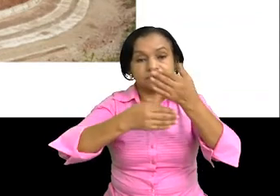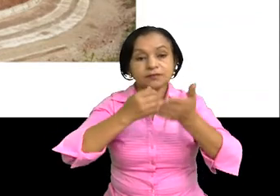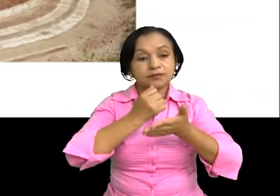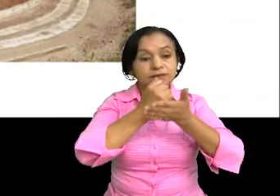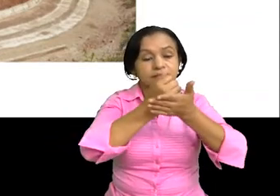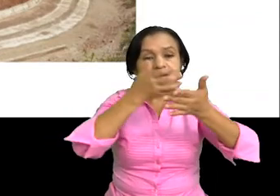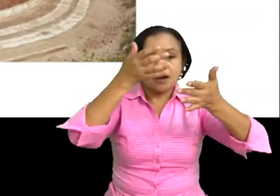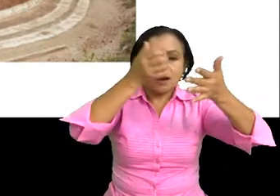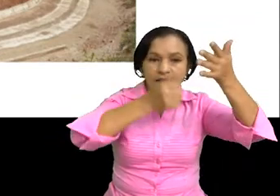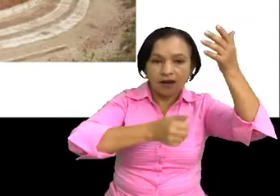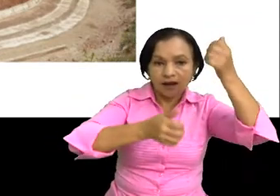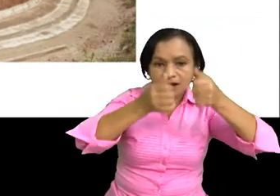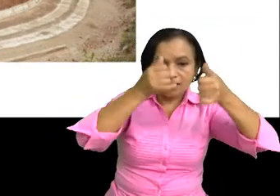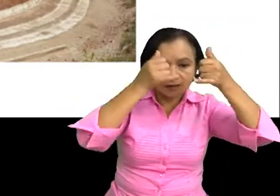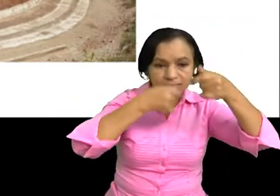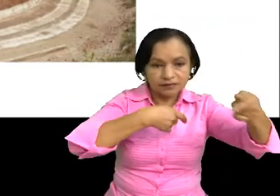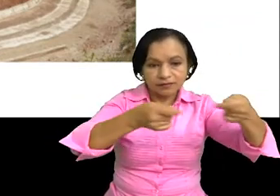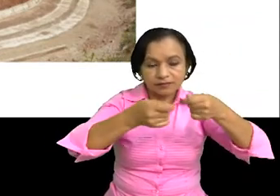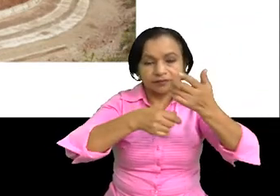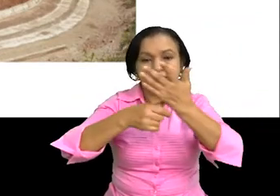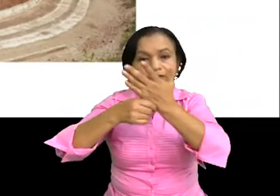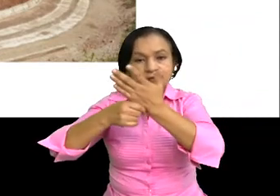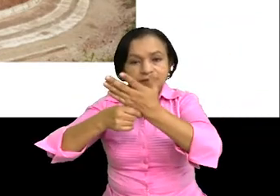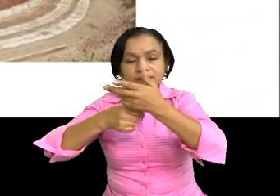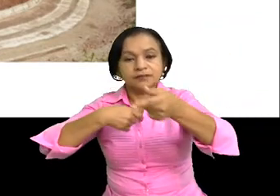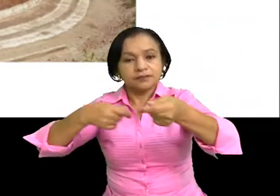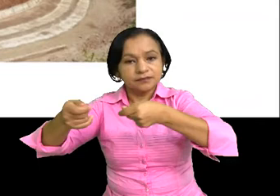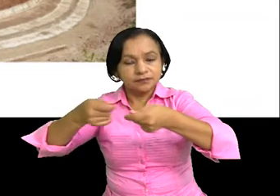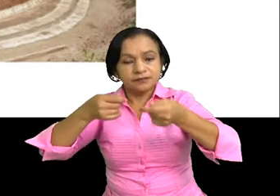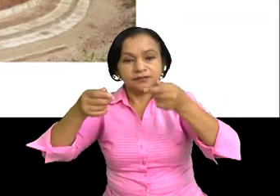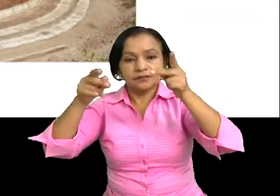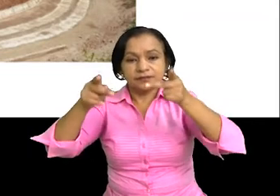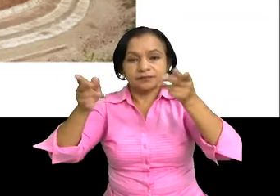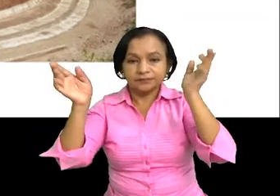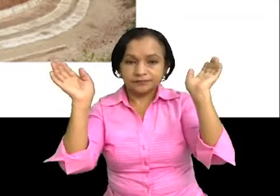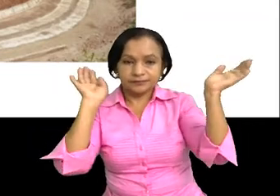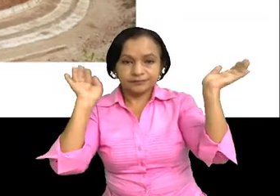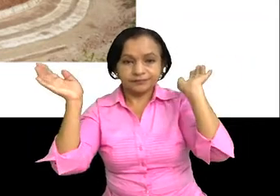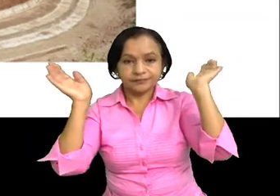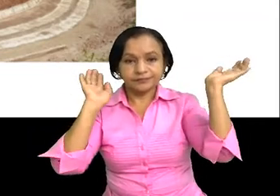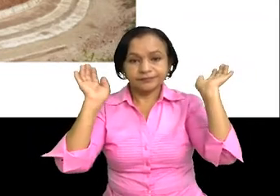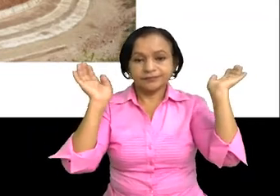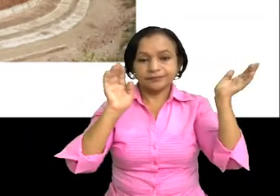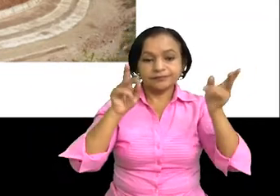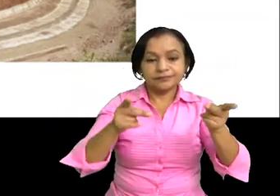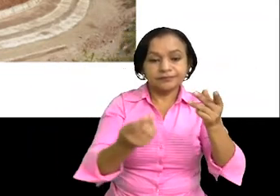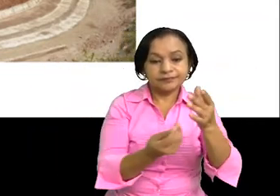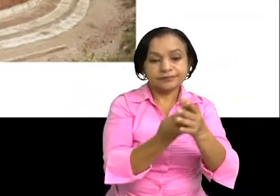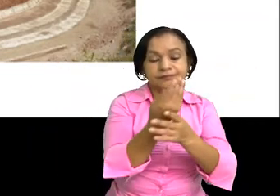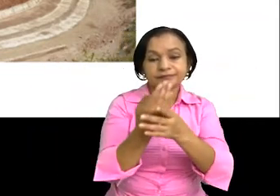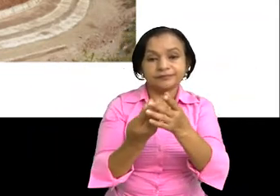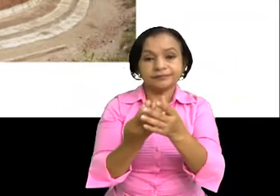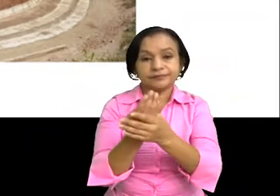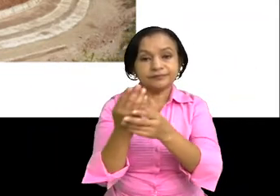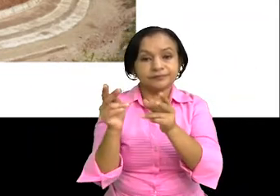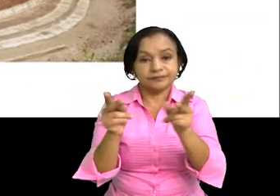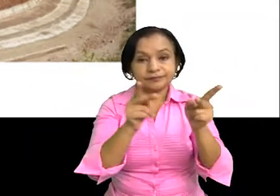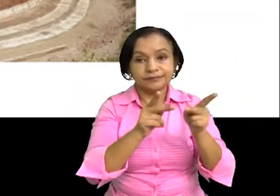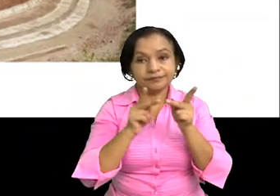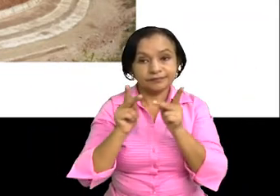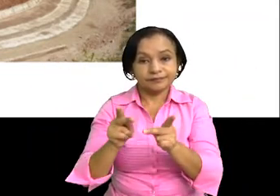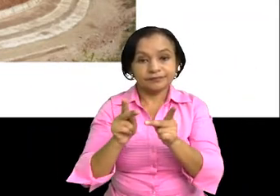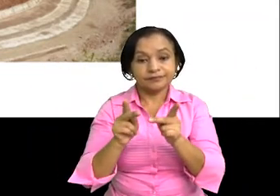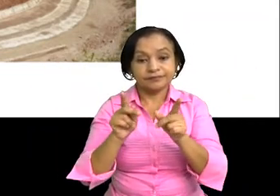de leche, a los productores de carne, a los comerciantes, a los comunitarios que viven en